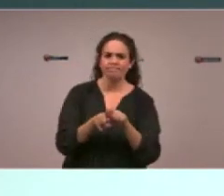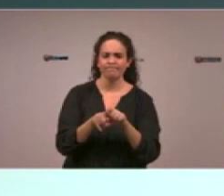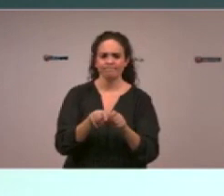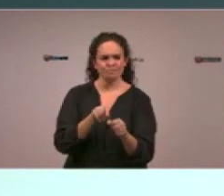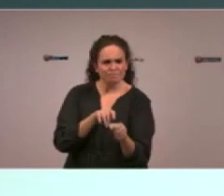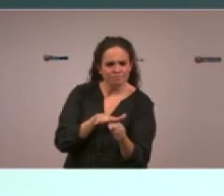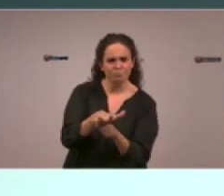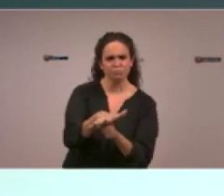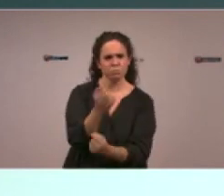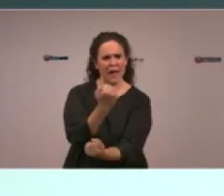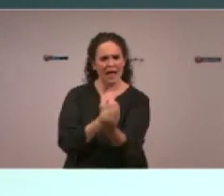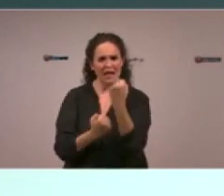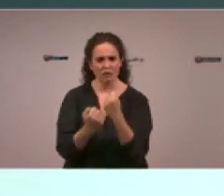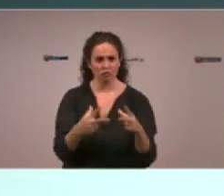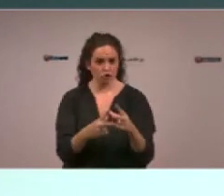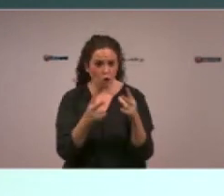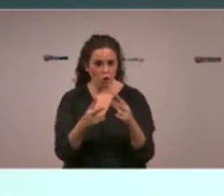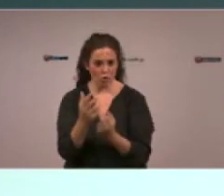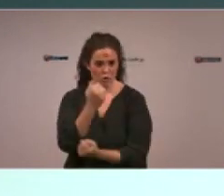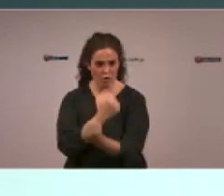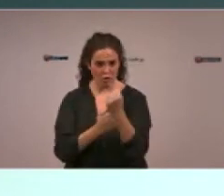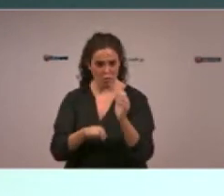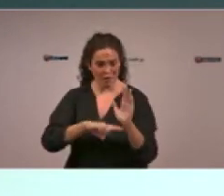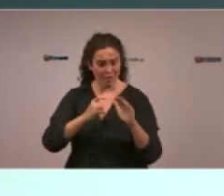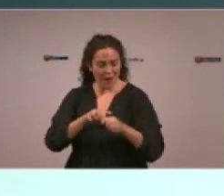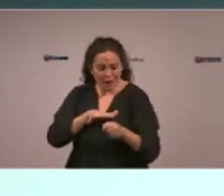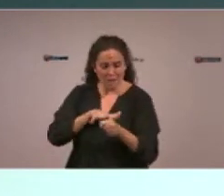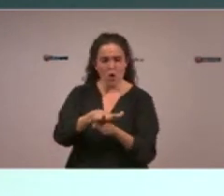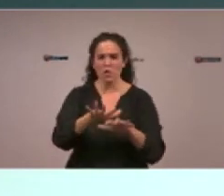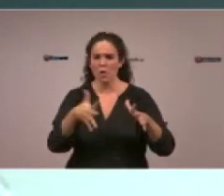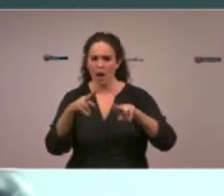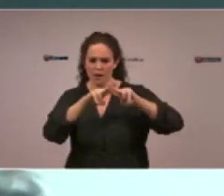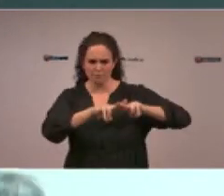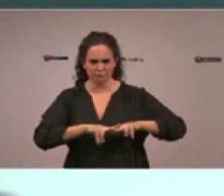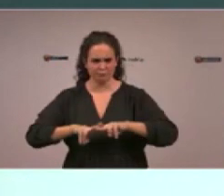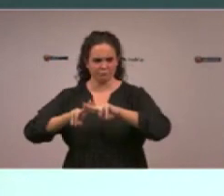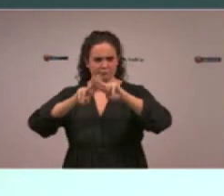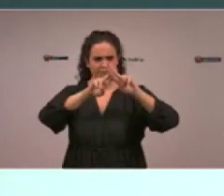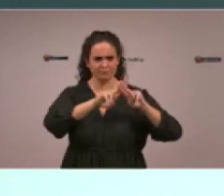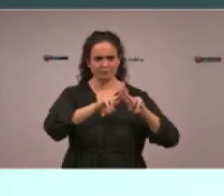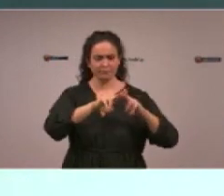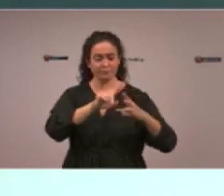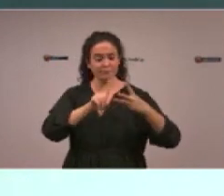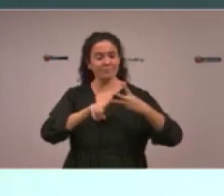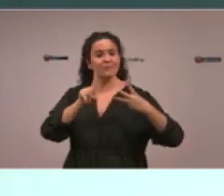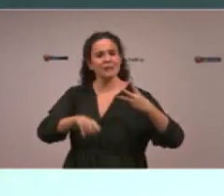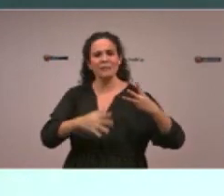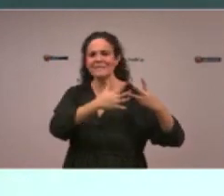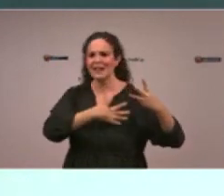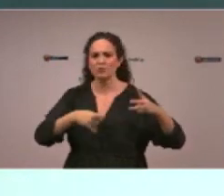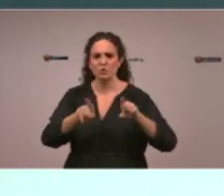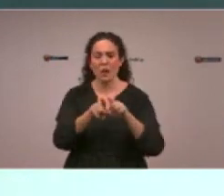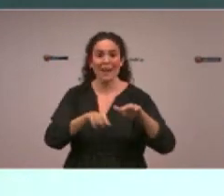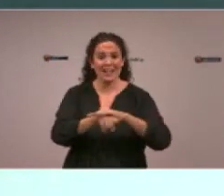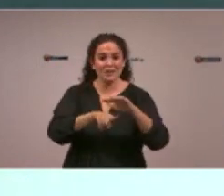repercusión económica, socioeconómica que tiene esta ley y, además, se trata de simplificar de una forma relevante la